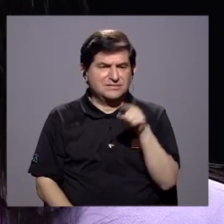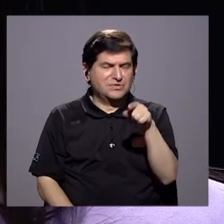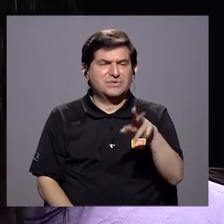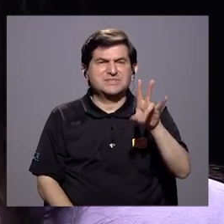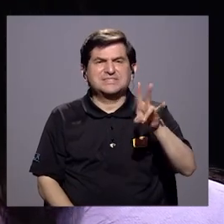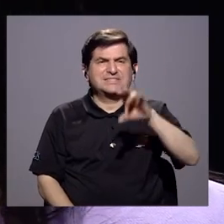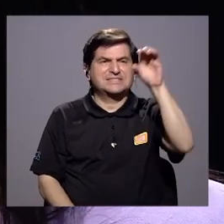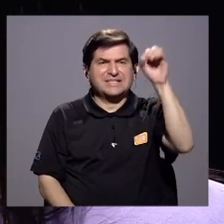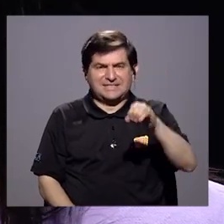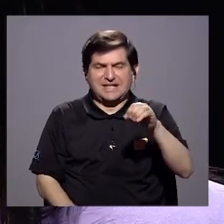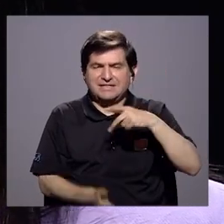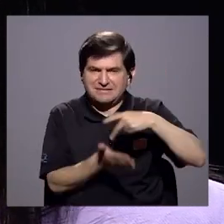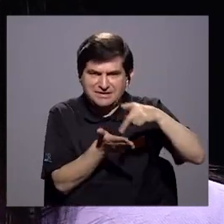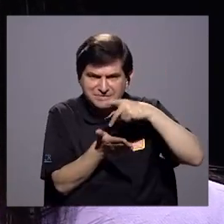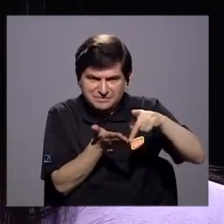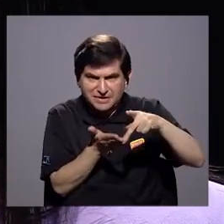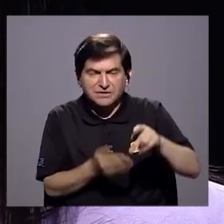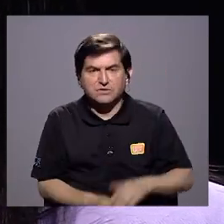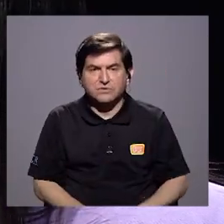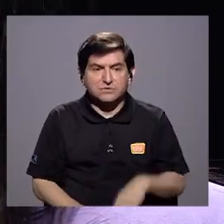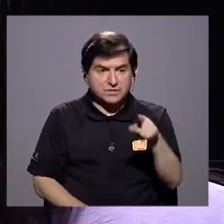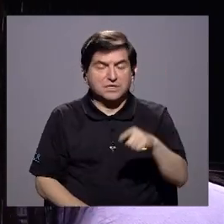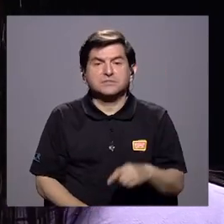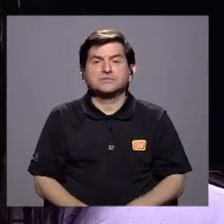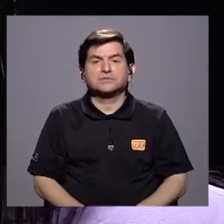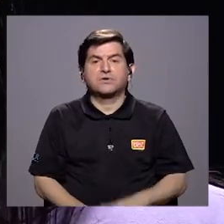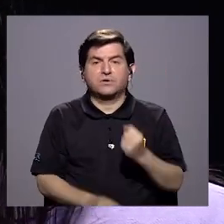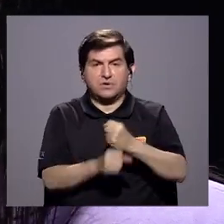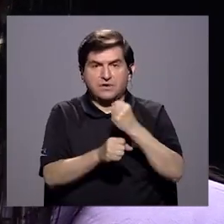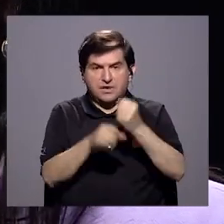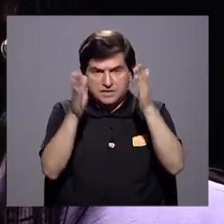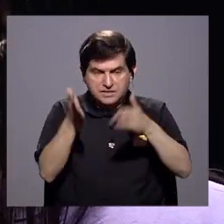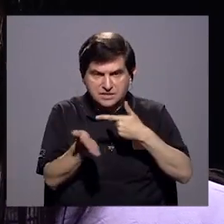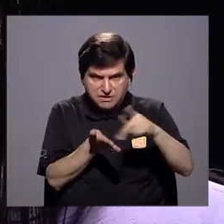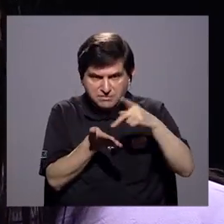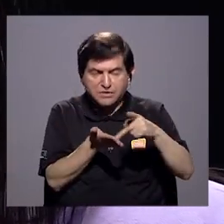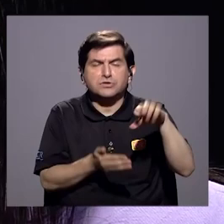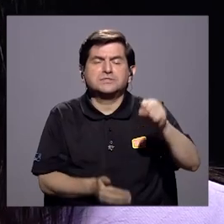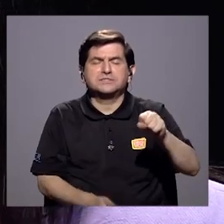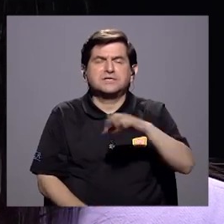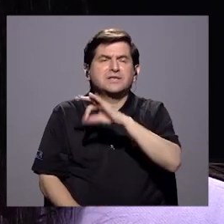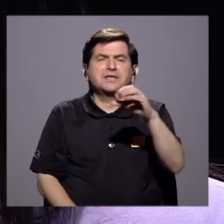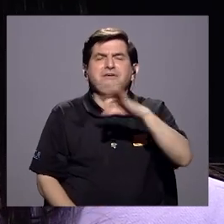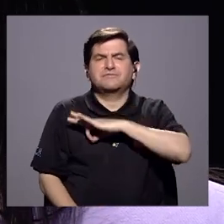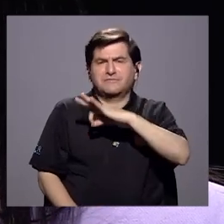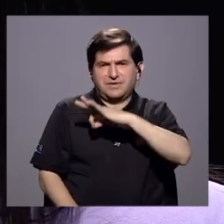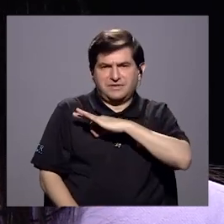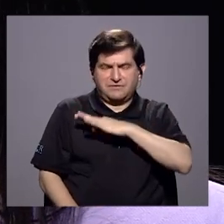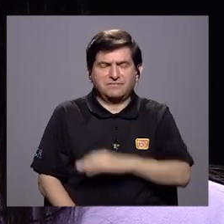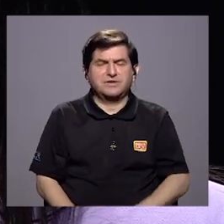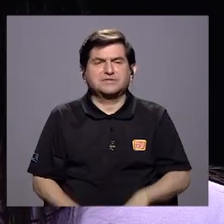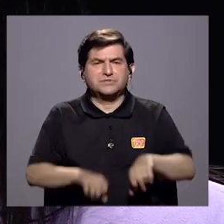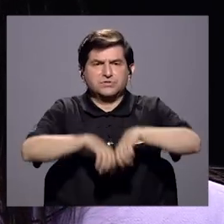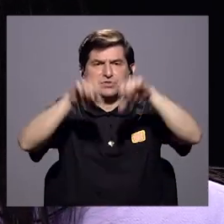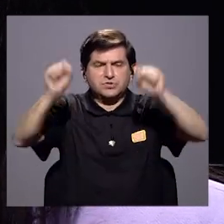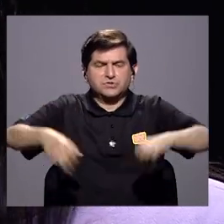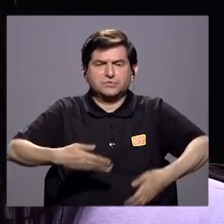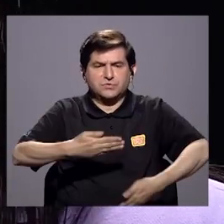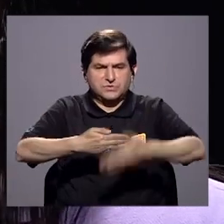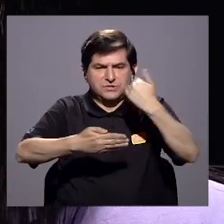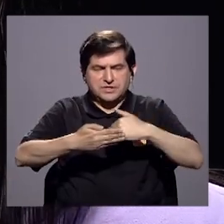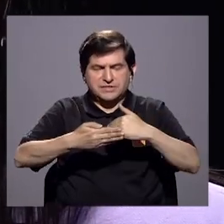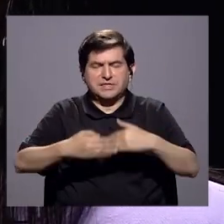del 70%. ¿Se refiere al recurso humano? Al recurso humano y a los beneficios que en su momento, por los regímenes que existían